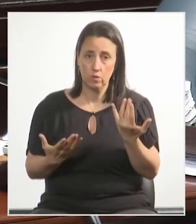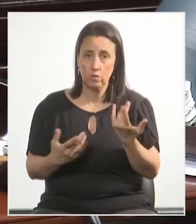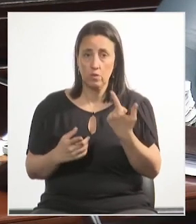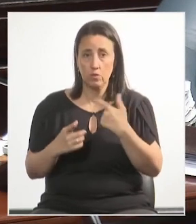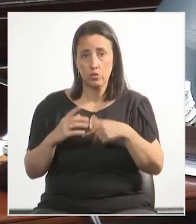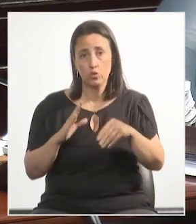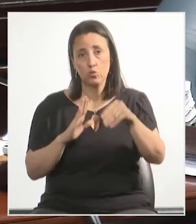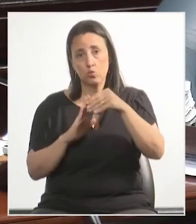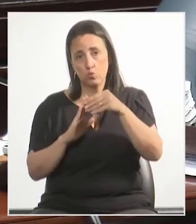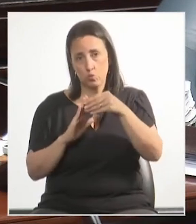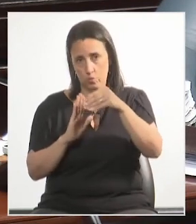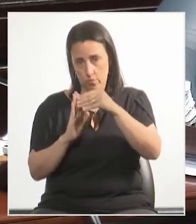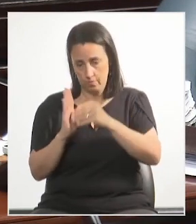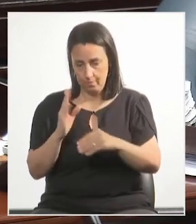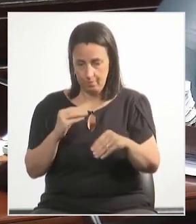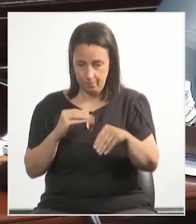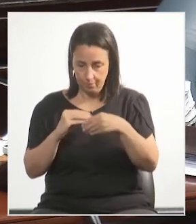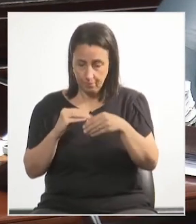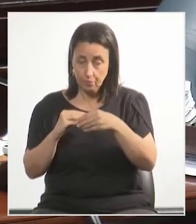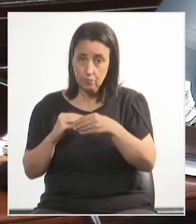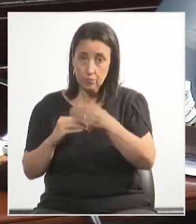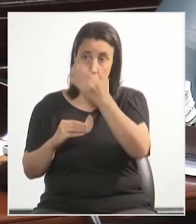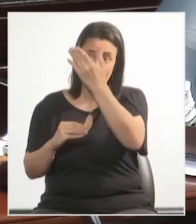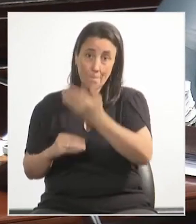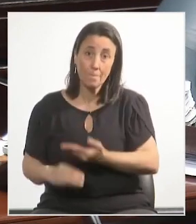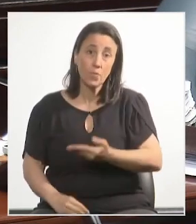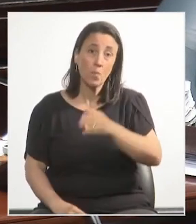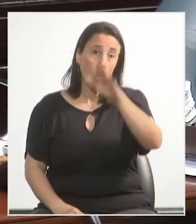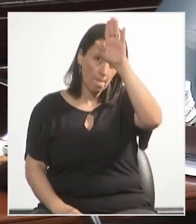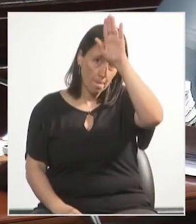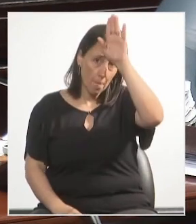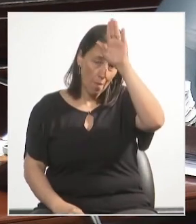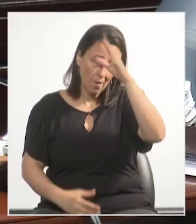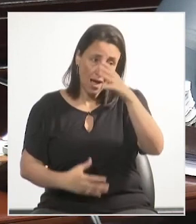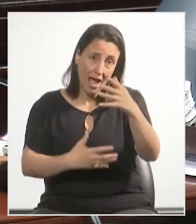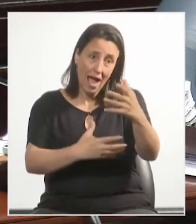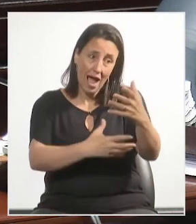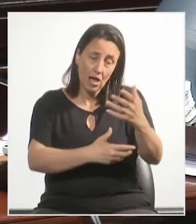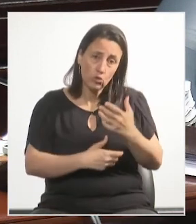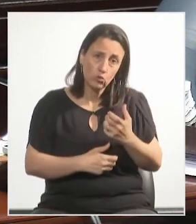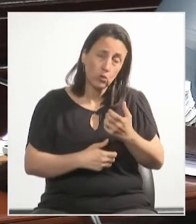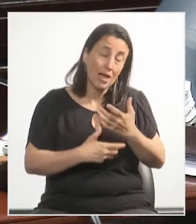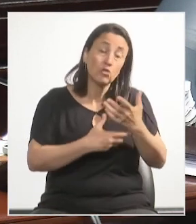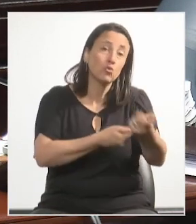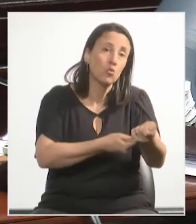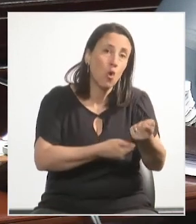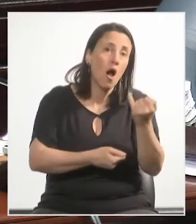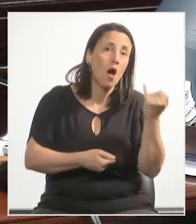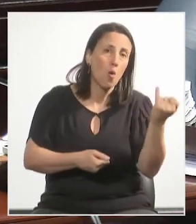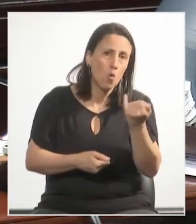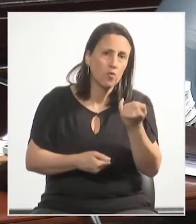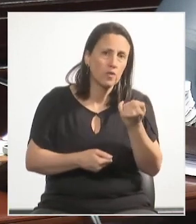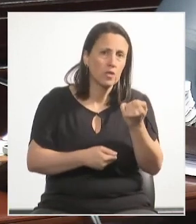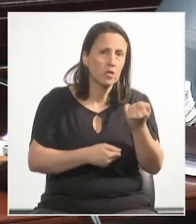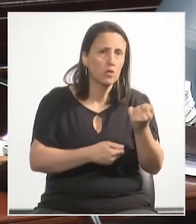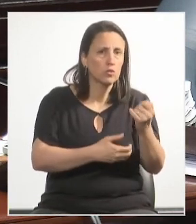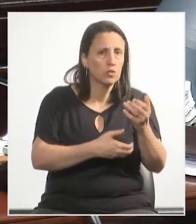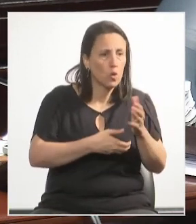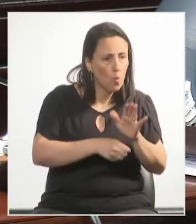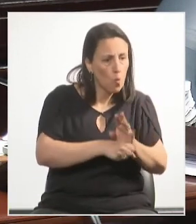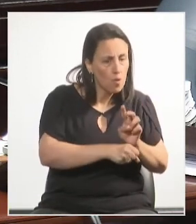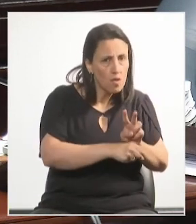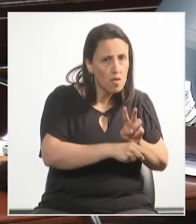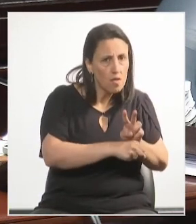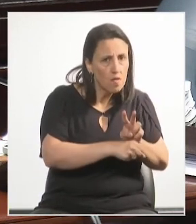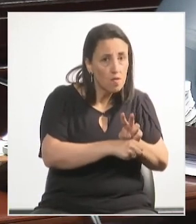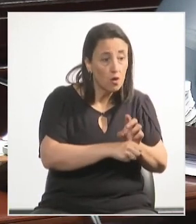Luego agrega el mismo autor: el propio Papa ayudó y protegió a muchos judíos y llegó al extremo de contribuir